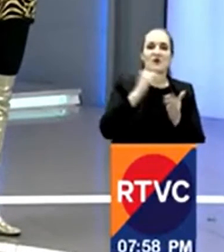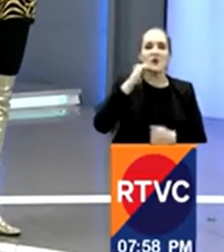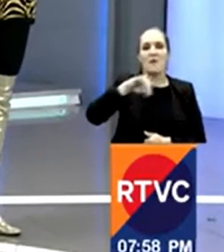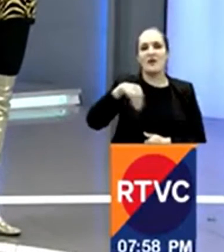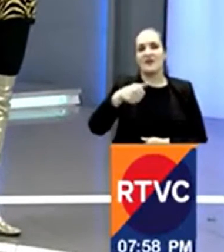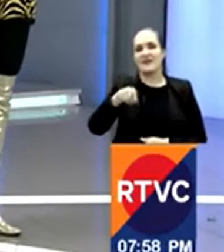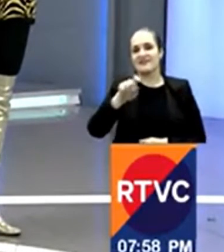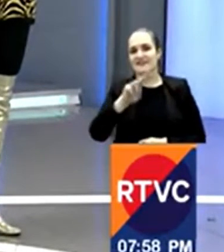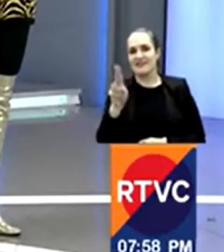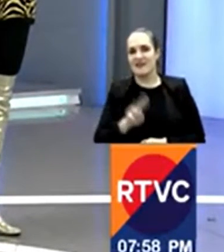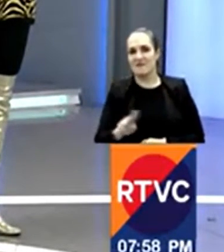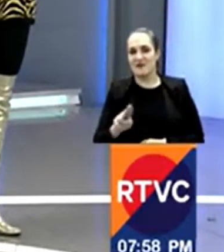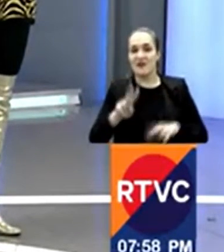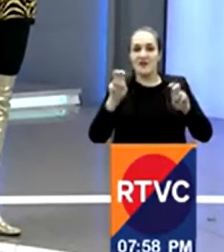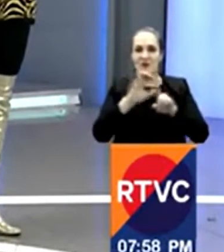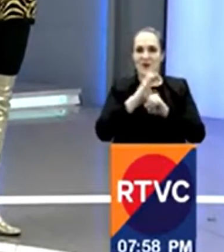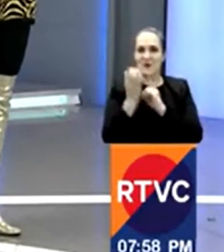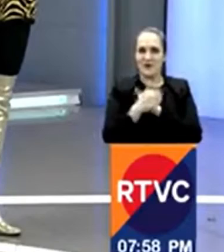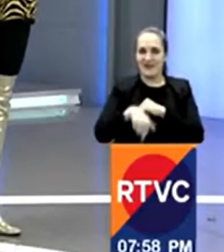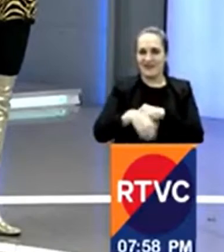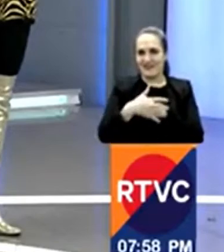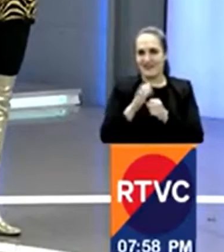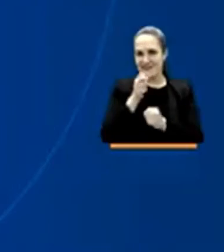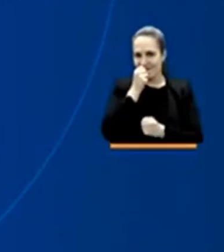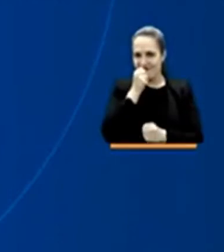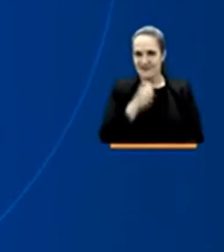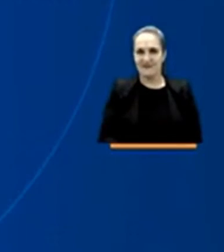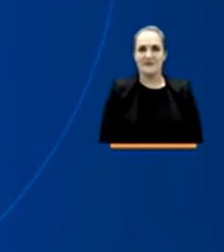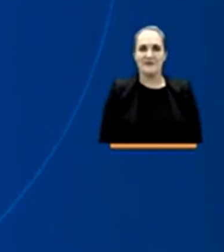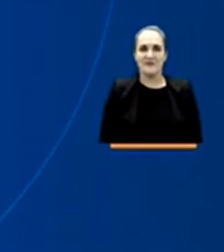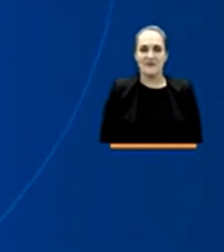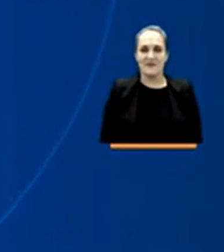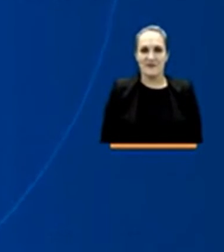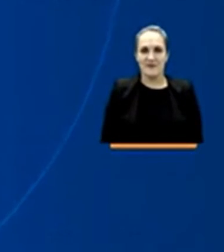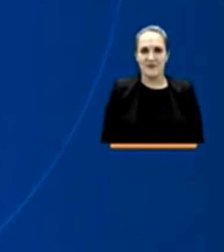16 de marzo en la sección de Cultura de RTVC Noticias.